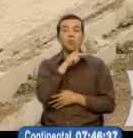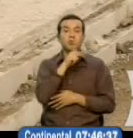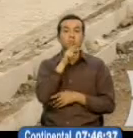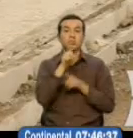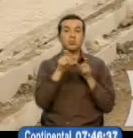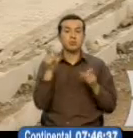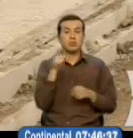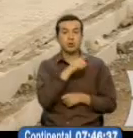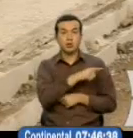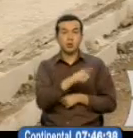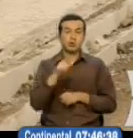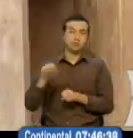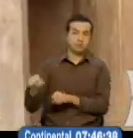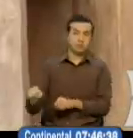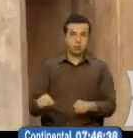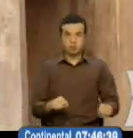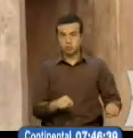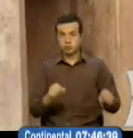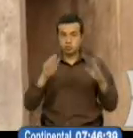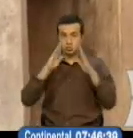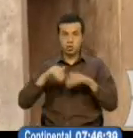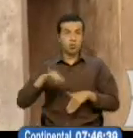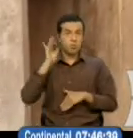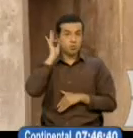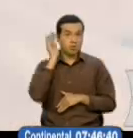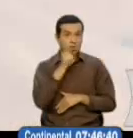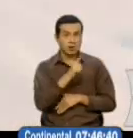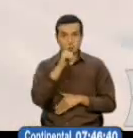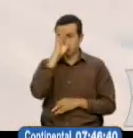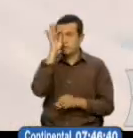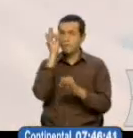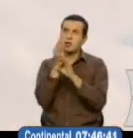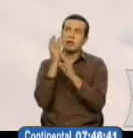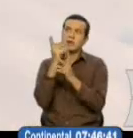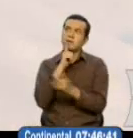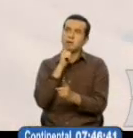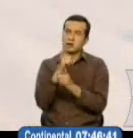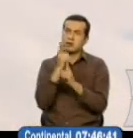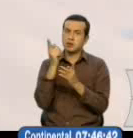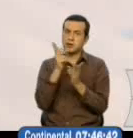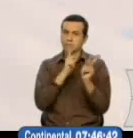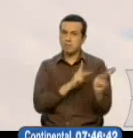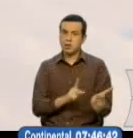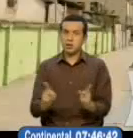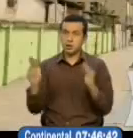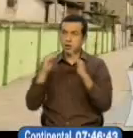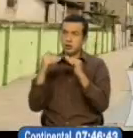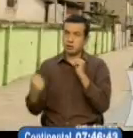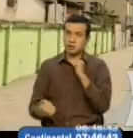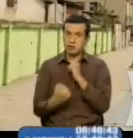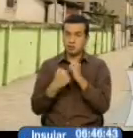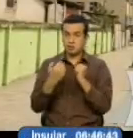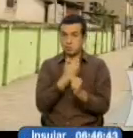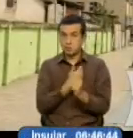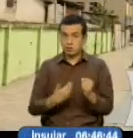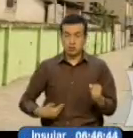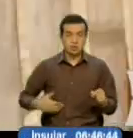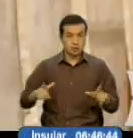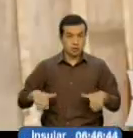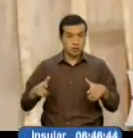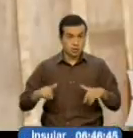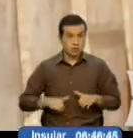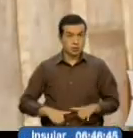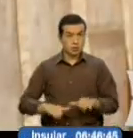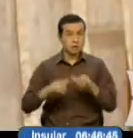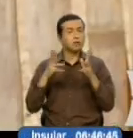los damnificados por el terremoto. Esta mujer tiene fe en que pueda ser beneficiada en el plan Casa para Todos del presidente Lenín Moreno.